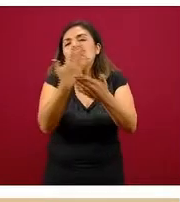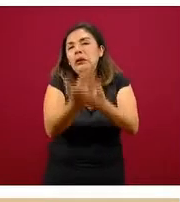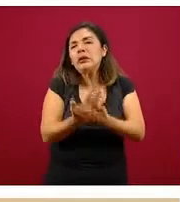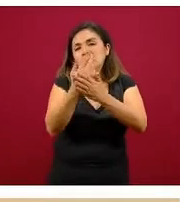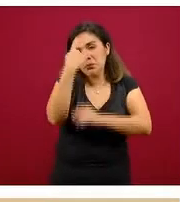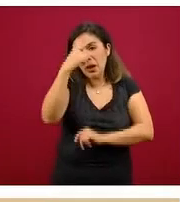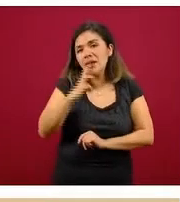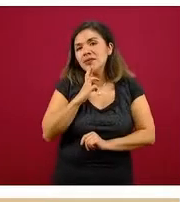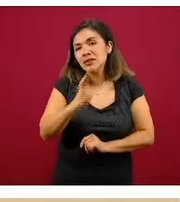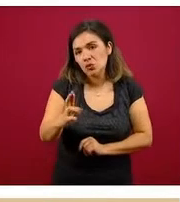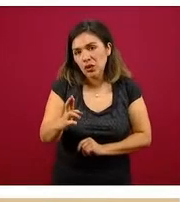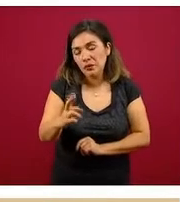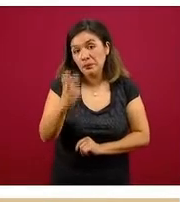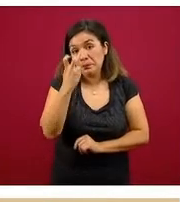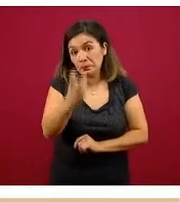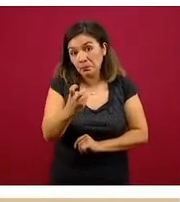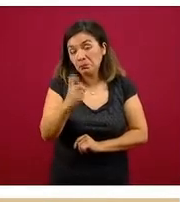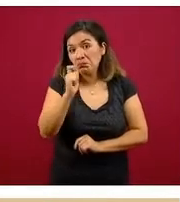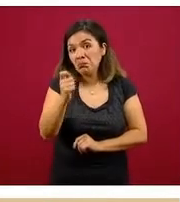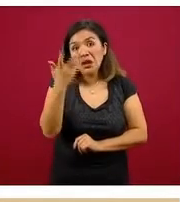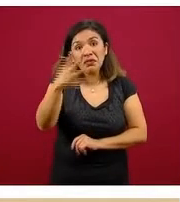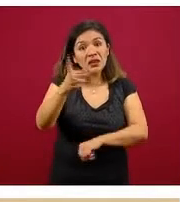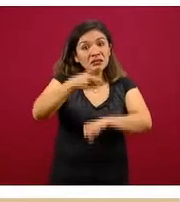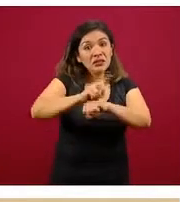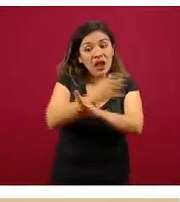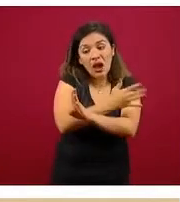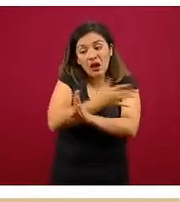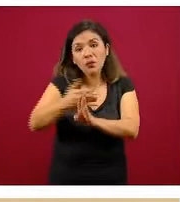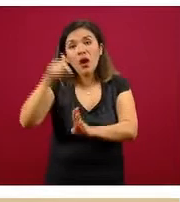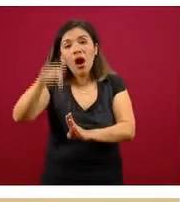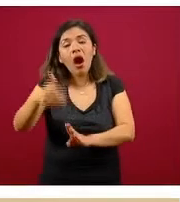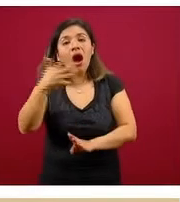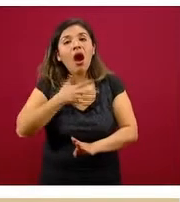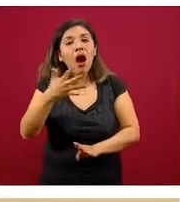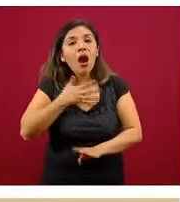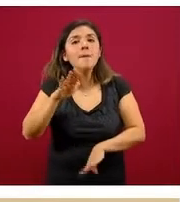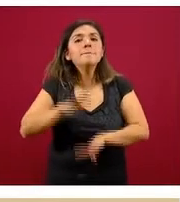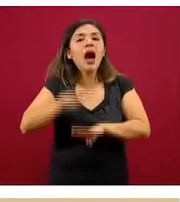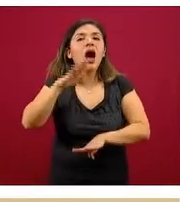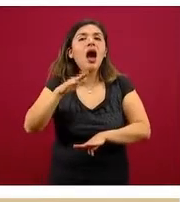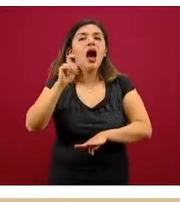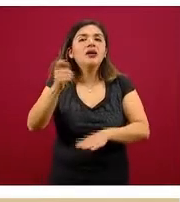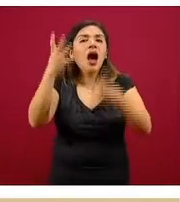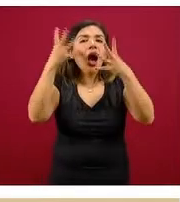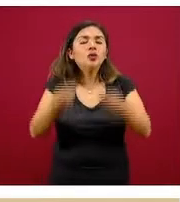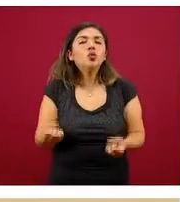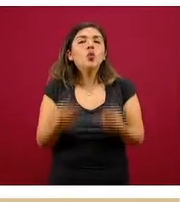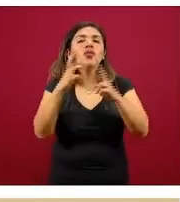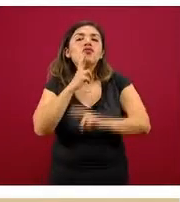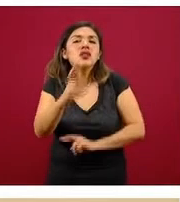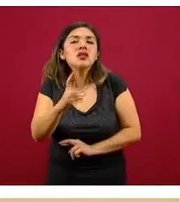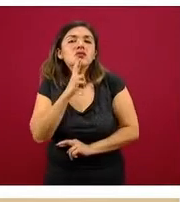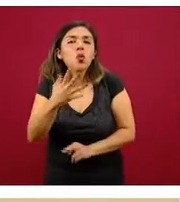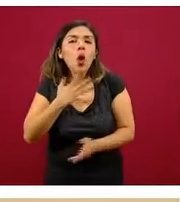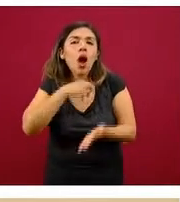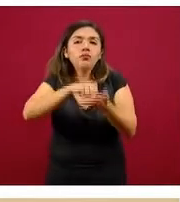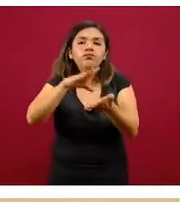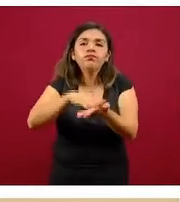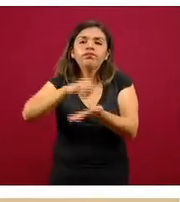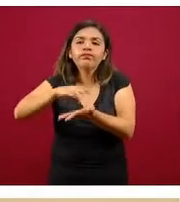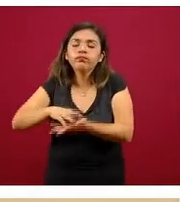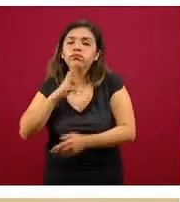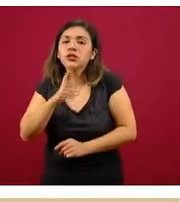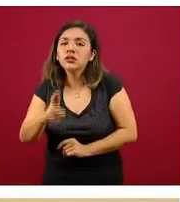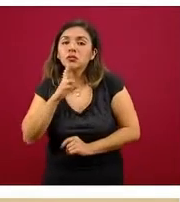esperando resultados, ¿no? Es prácticamente los últimos 10 días es donde estamos teniendo la mayor cantidad de resultados que se van